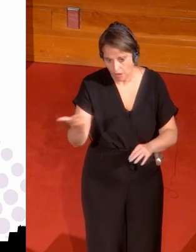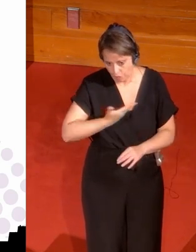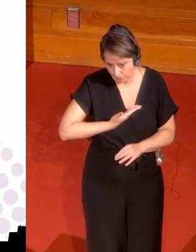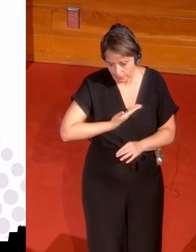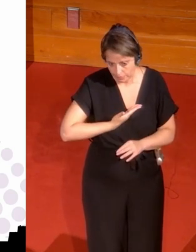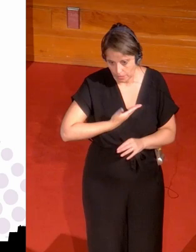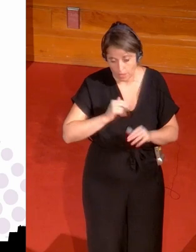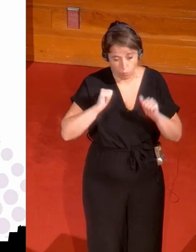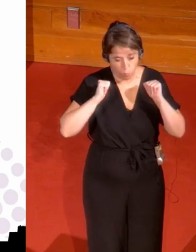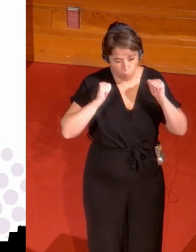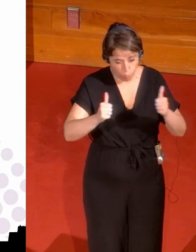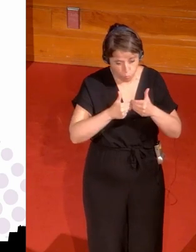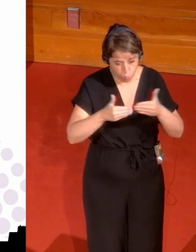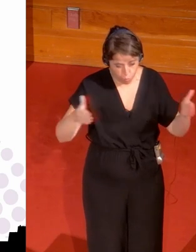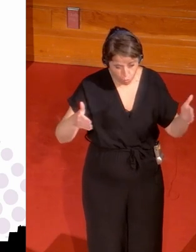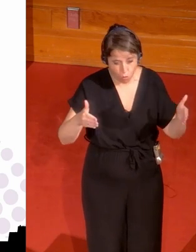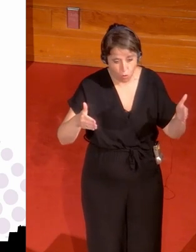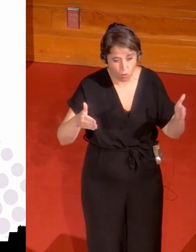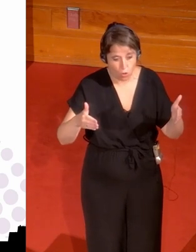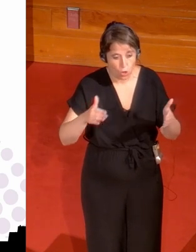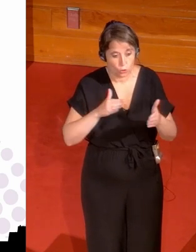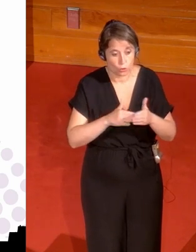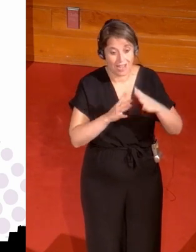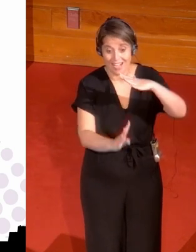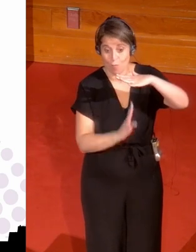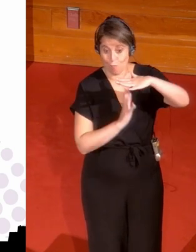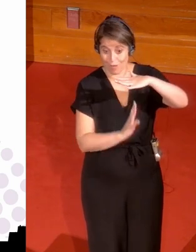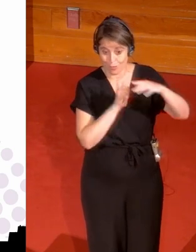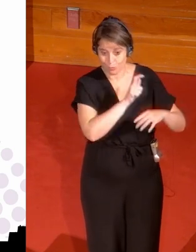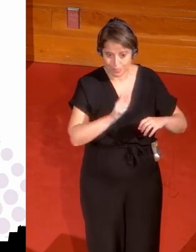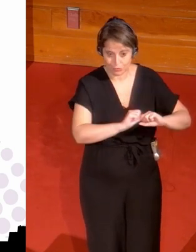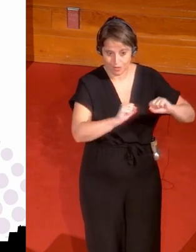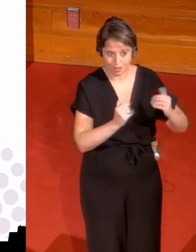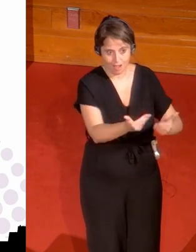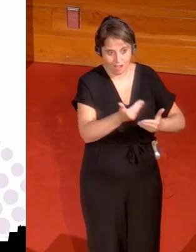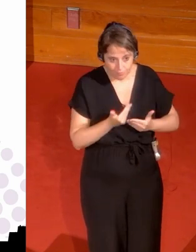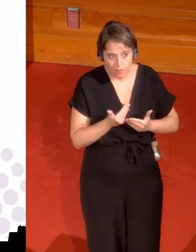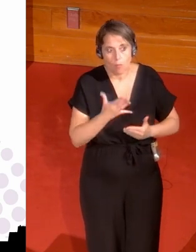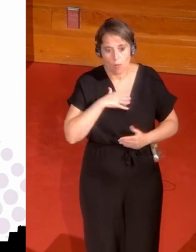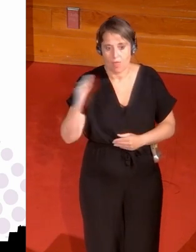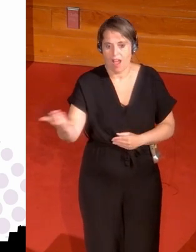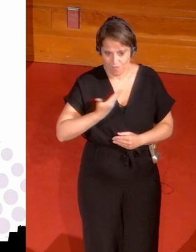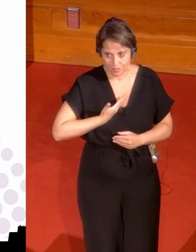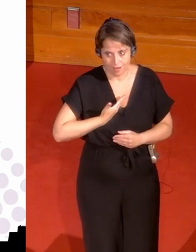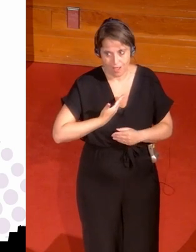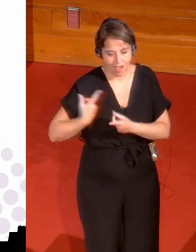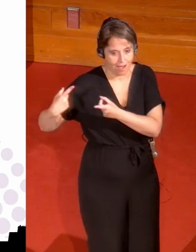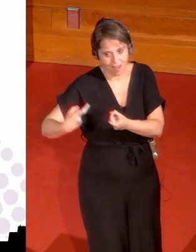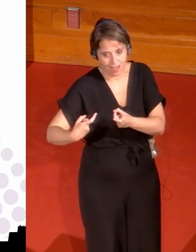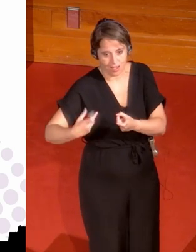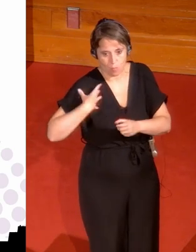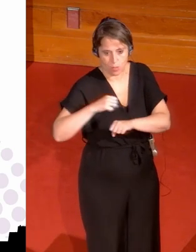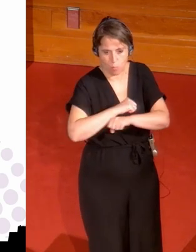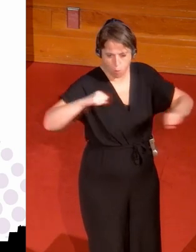afectó sobre todo al inicio con la llegada de refugiados de que les pueda llegar a afectar directamente de que les